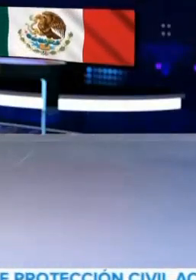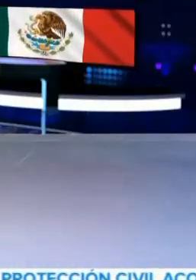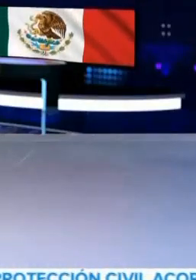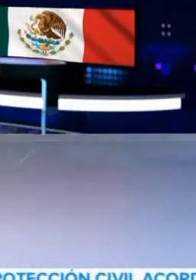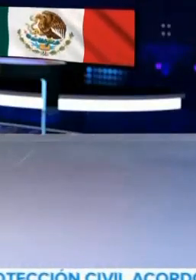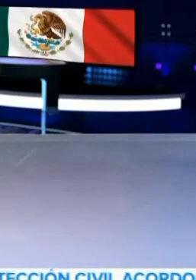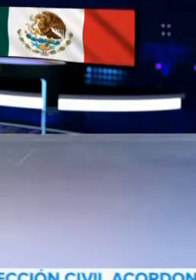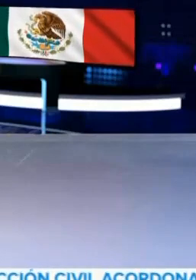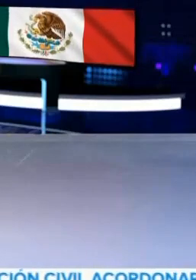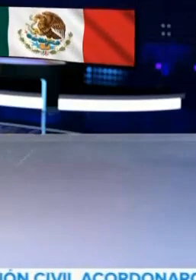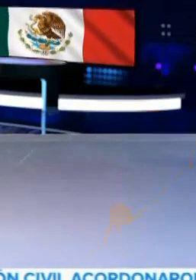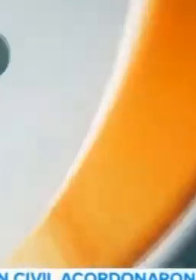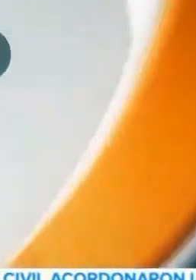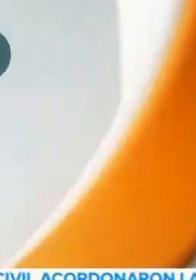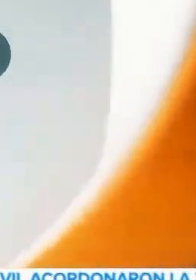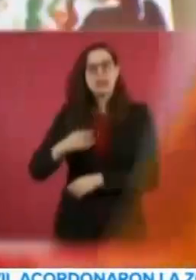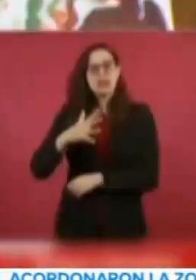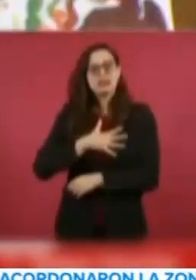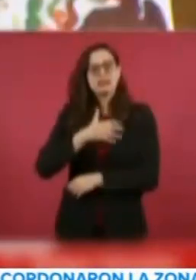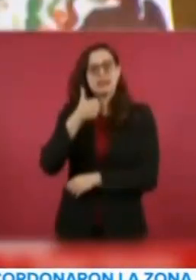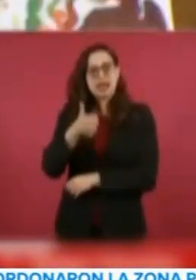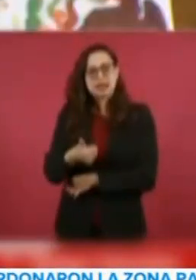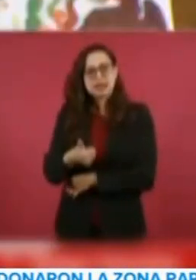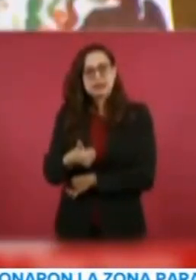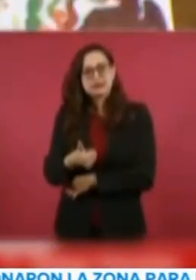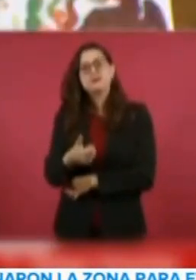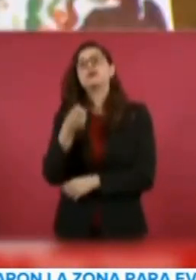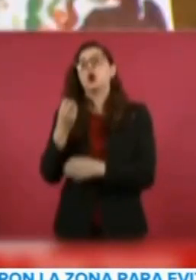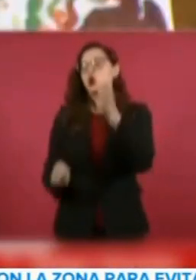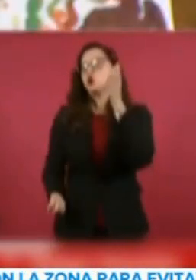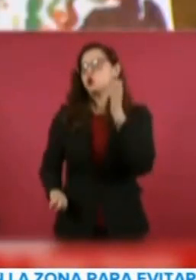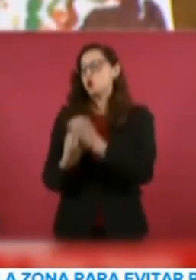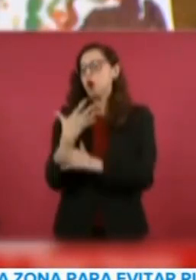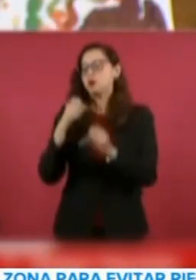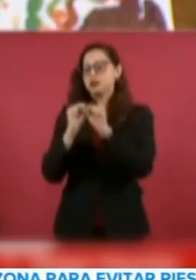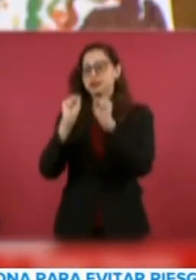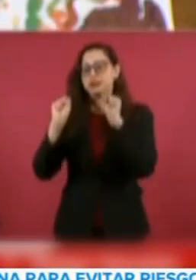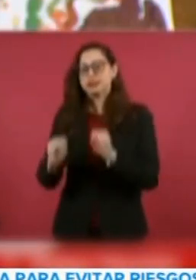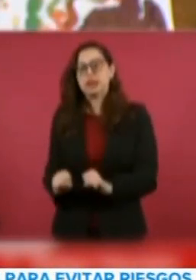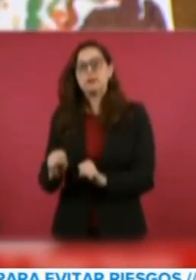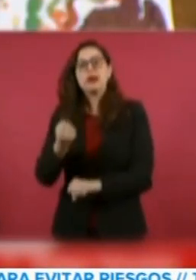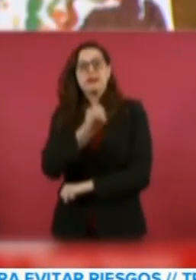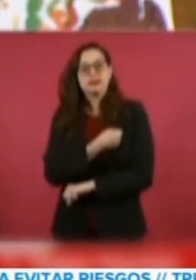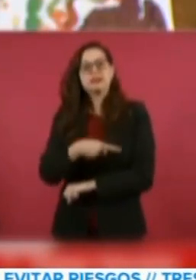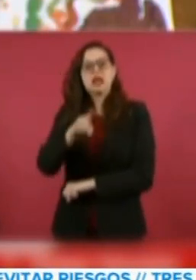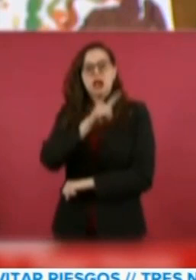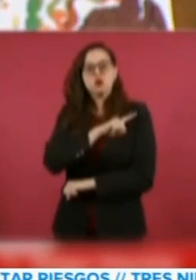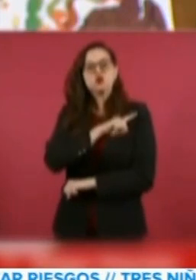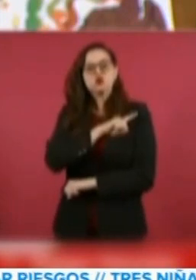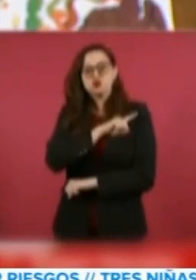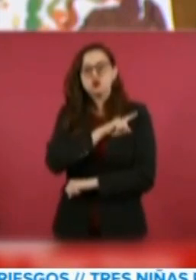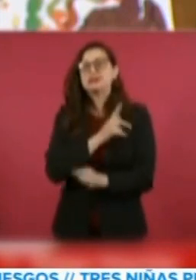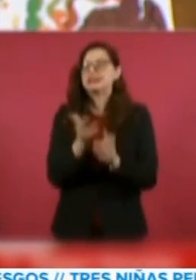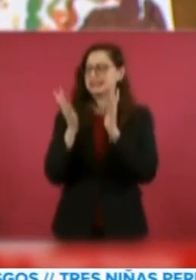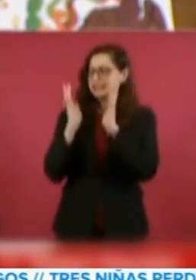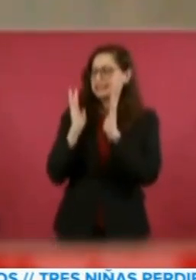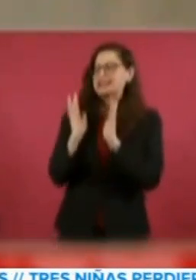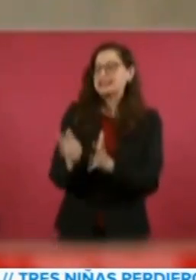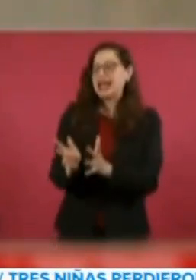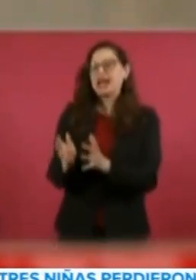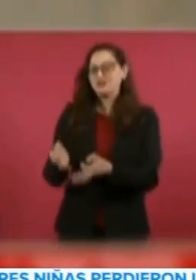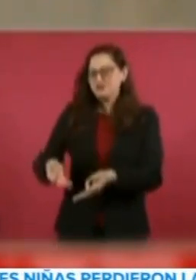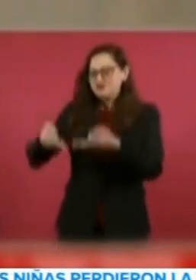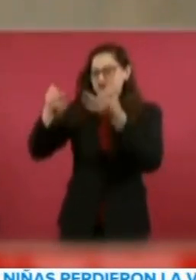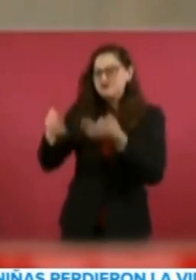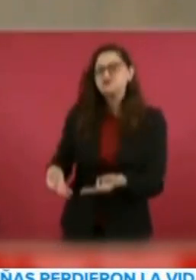llamaron la atención. Este sistema de salud pública ya es más eficaz